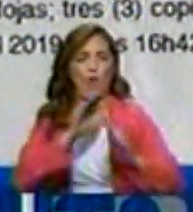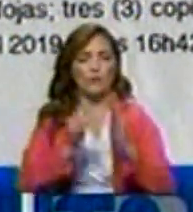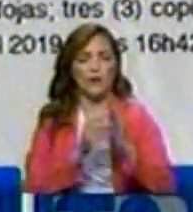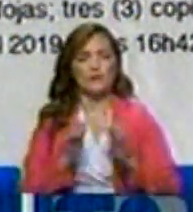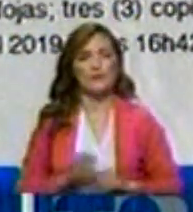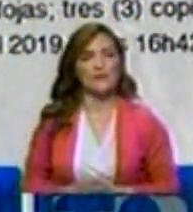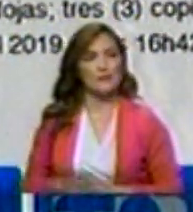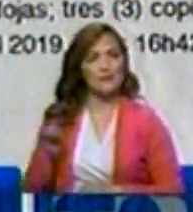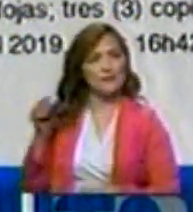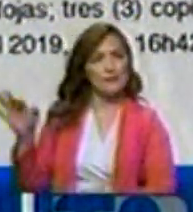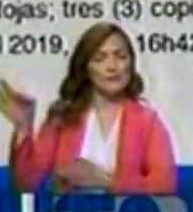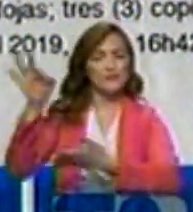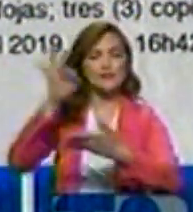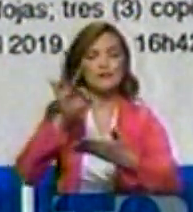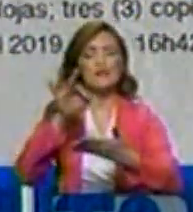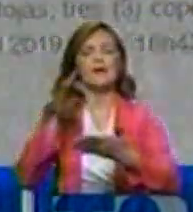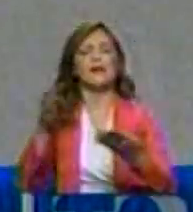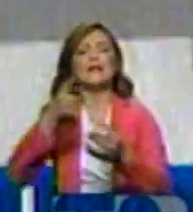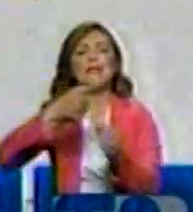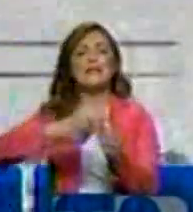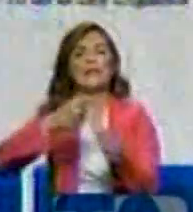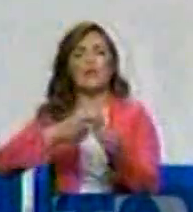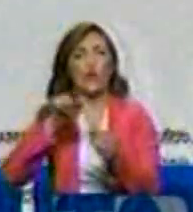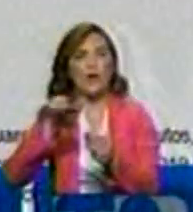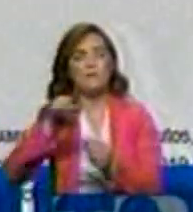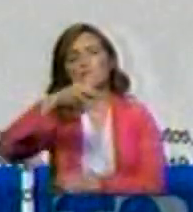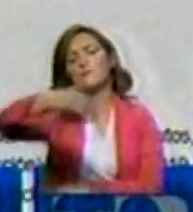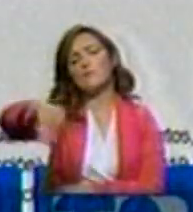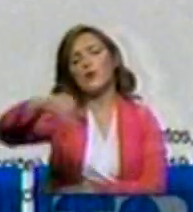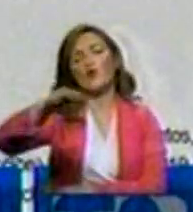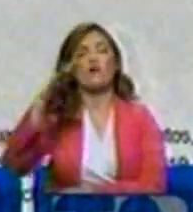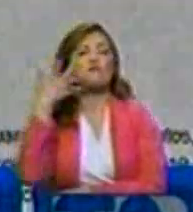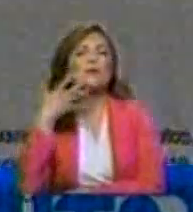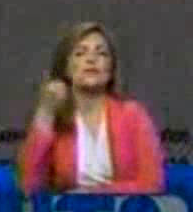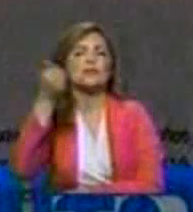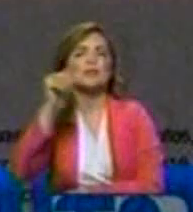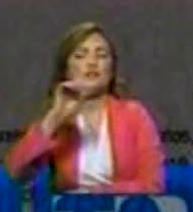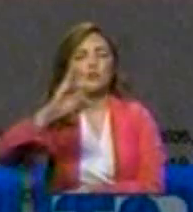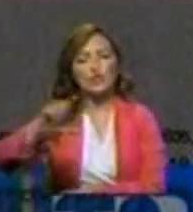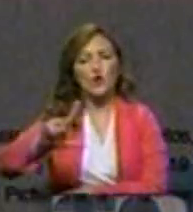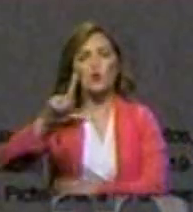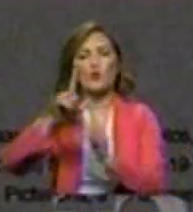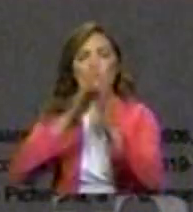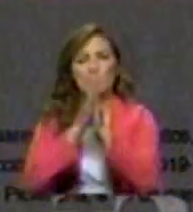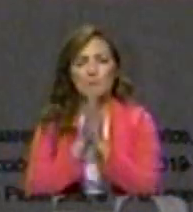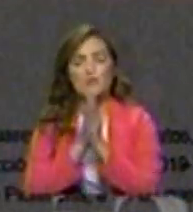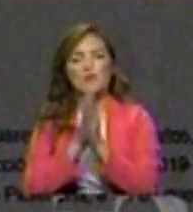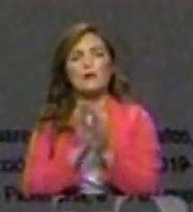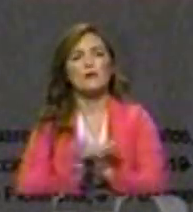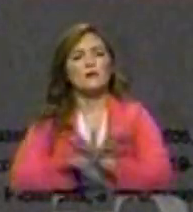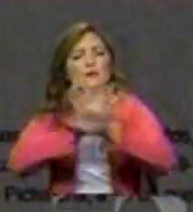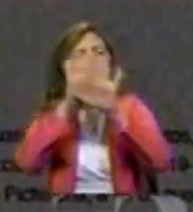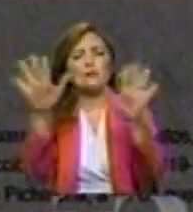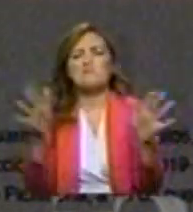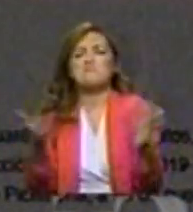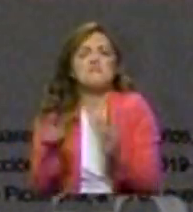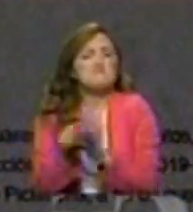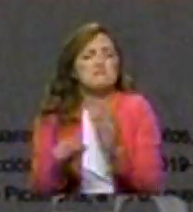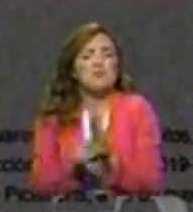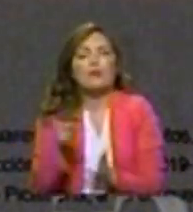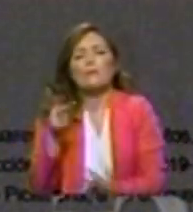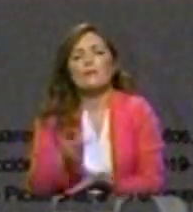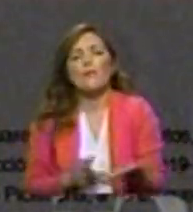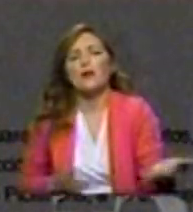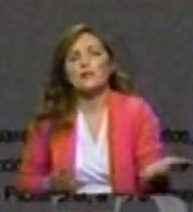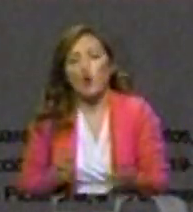en la parroquia iñaquito en la capital se efectuó este miércoles 10 de julio se pidió al accionante que aclare la descripción del acto u omisión